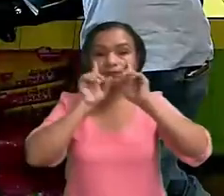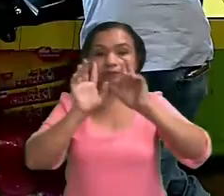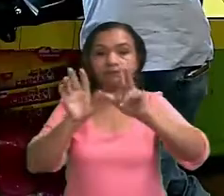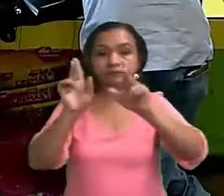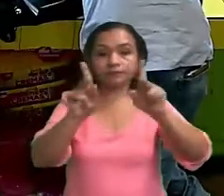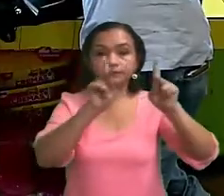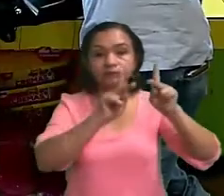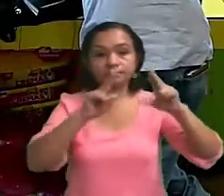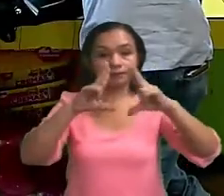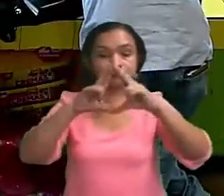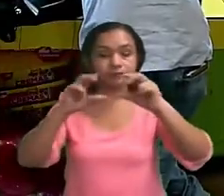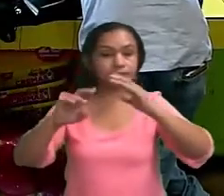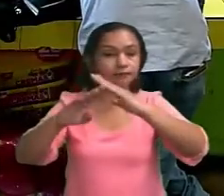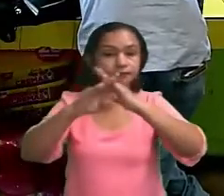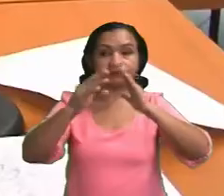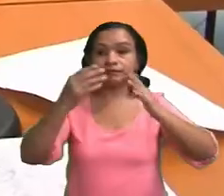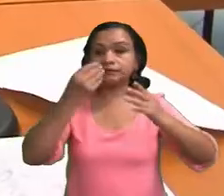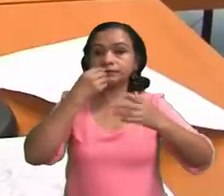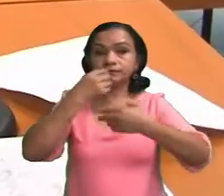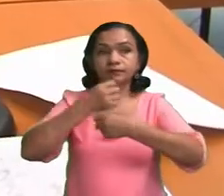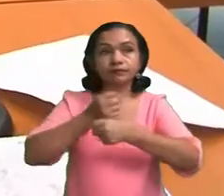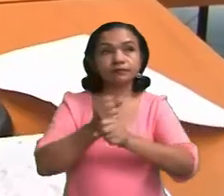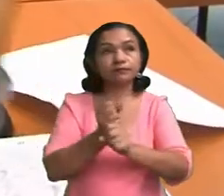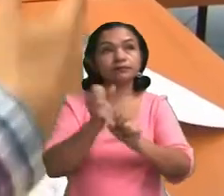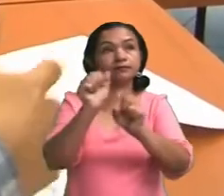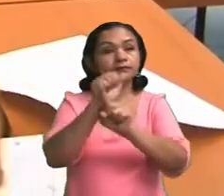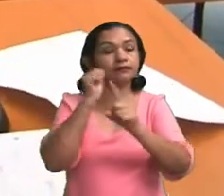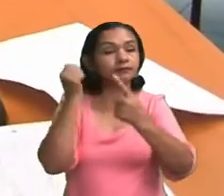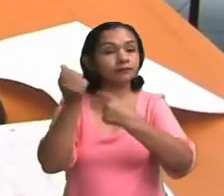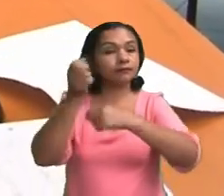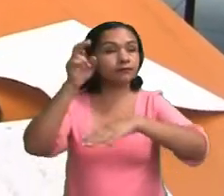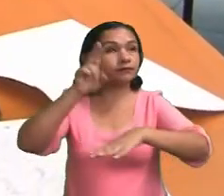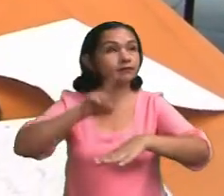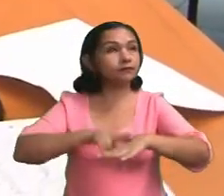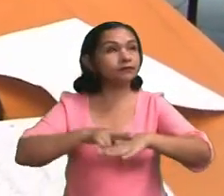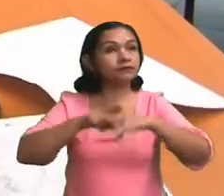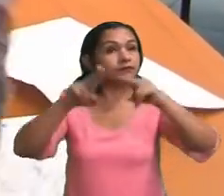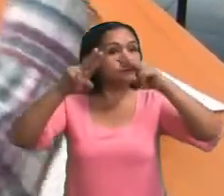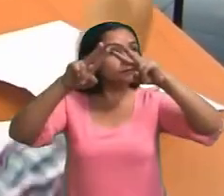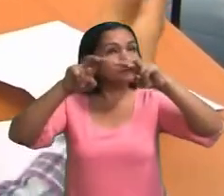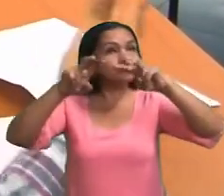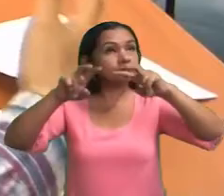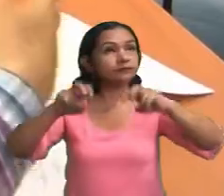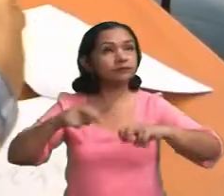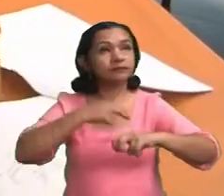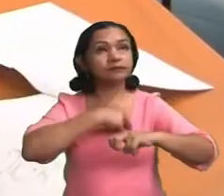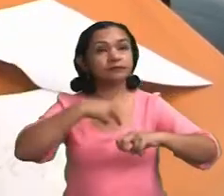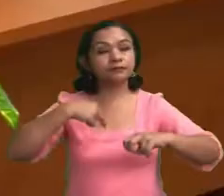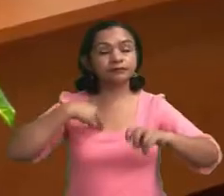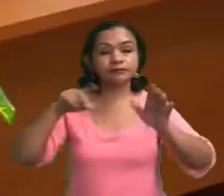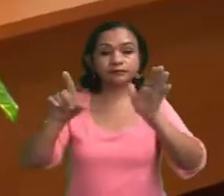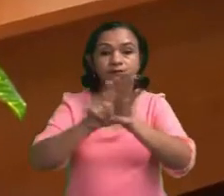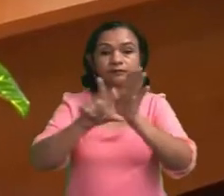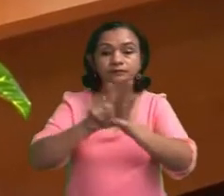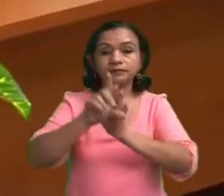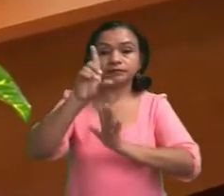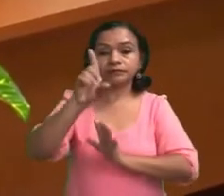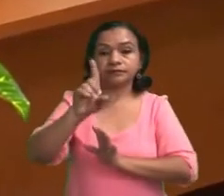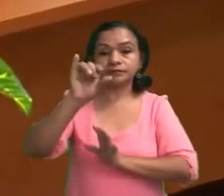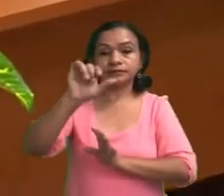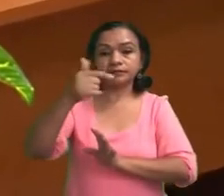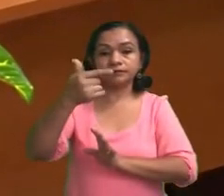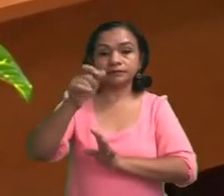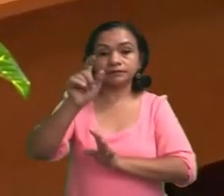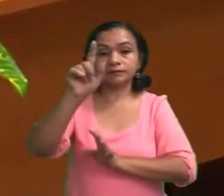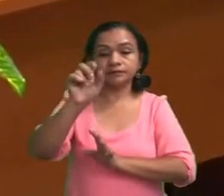el hambre, dando así una responsabilidad a la Asamblea Nacional de revisar y actualizar la Ley del Digesto Jurídico en materia de